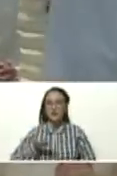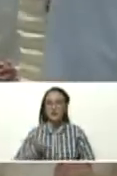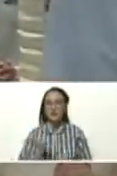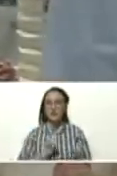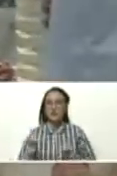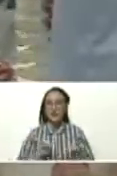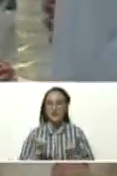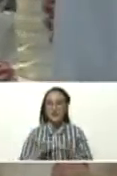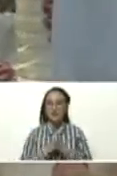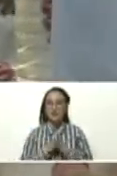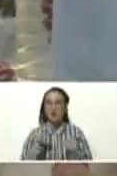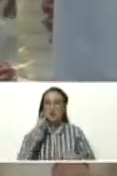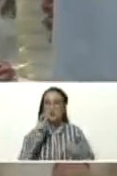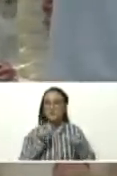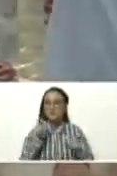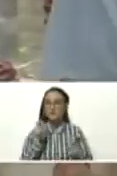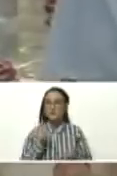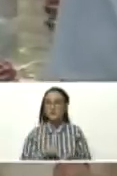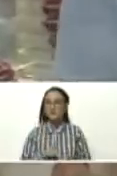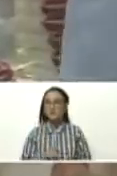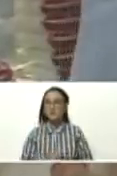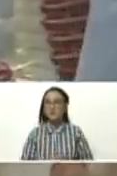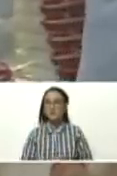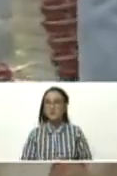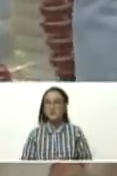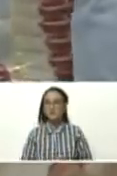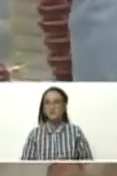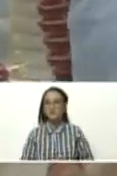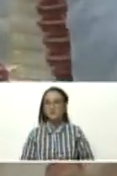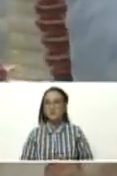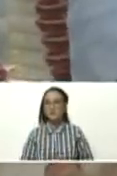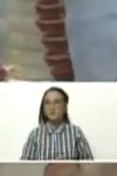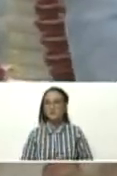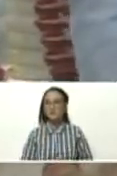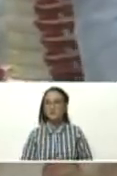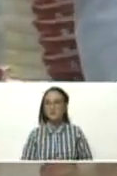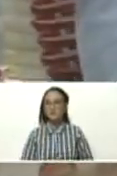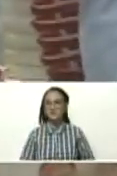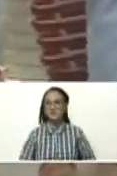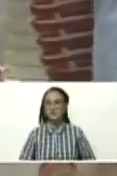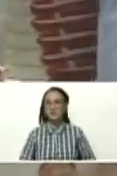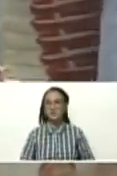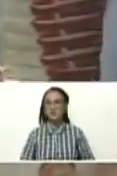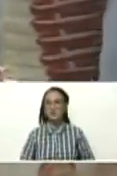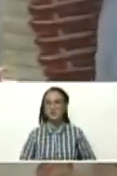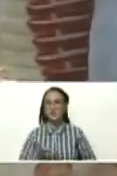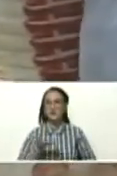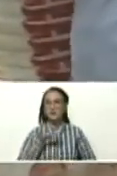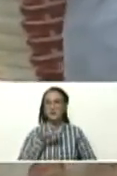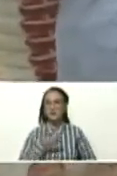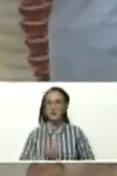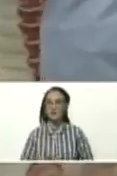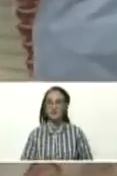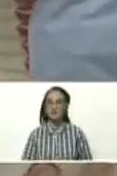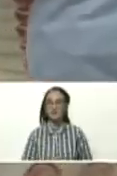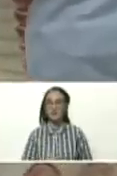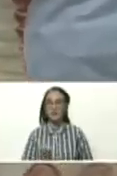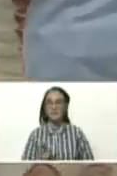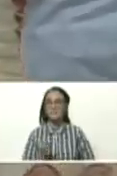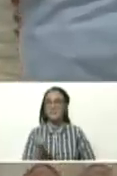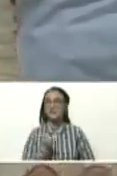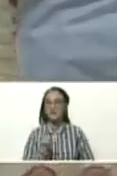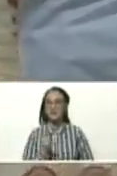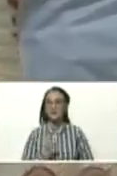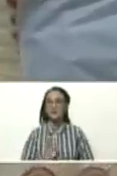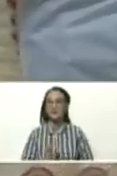todos los que aquí habitan en este territorio, el eje andino barinés, sino más allá, presidente, a todo el estado de Barinas y a Venezuela,